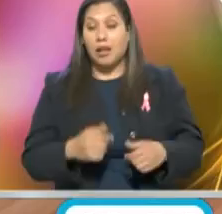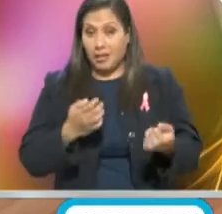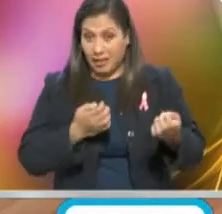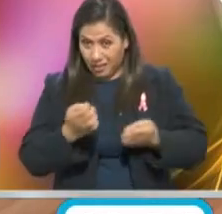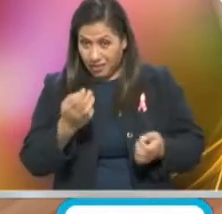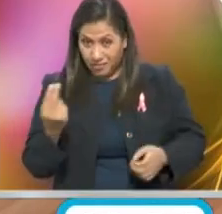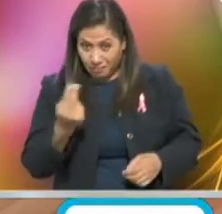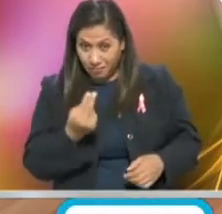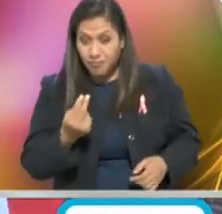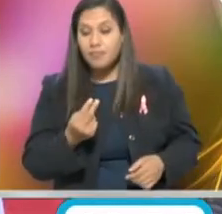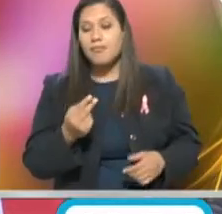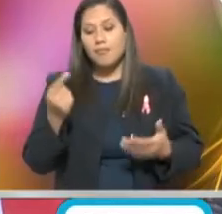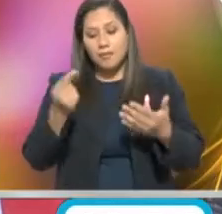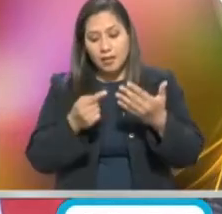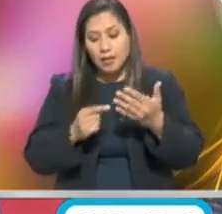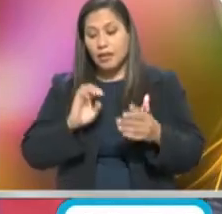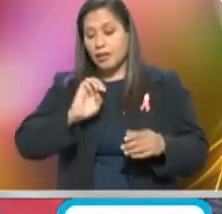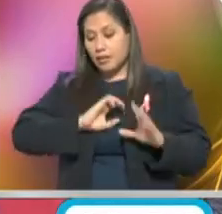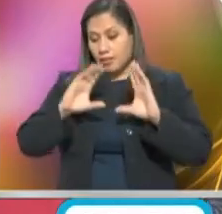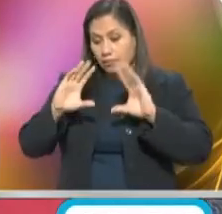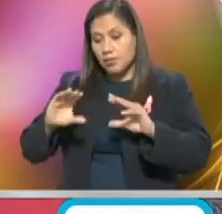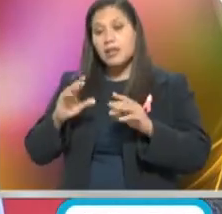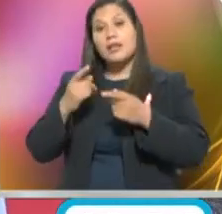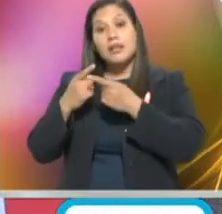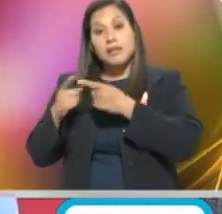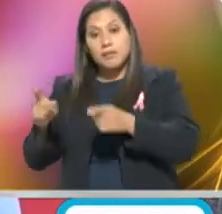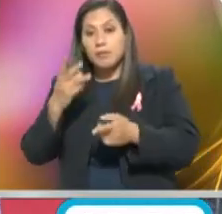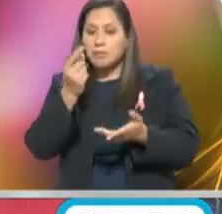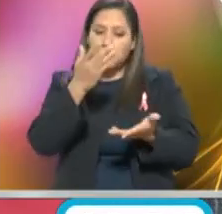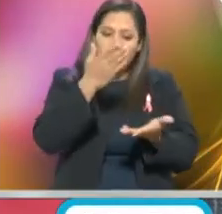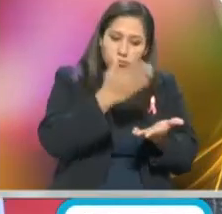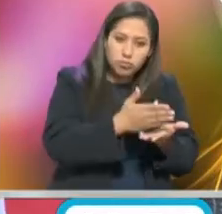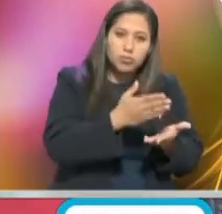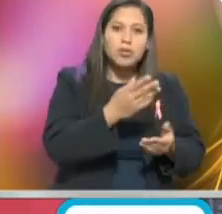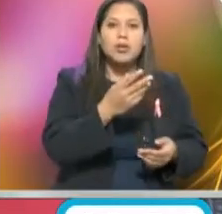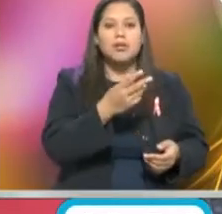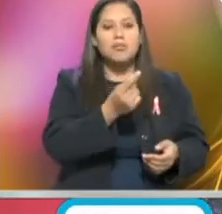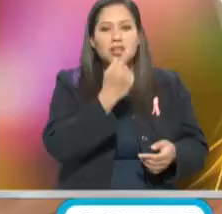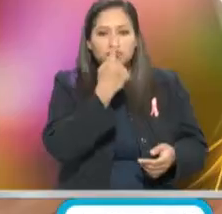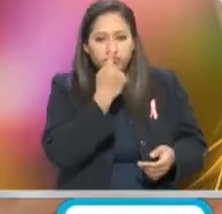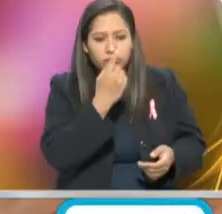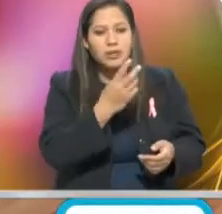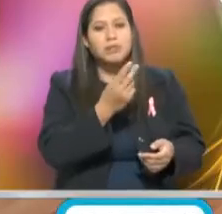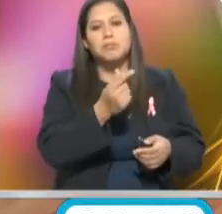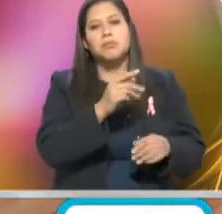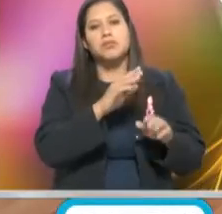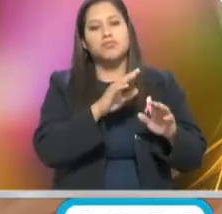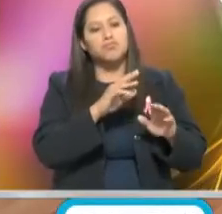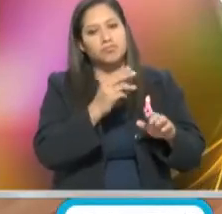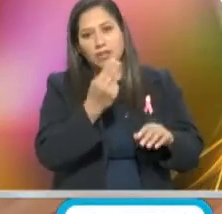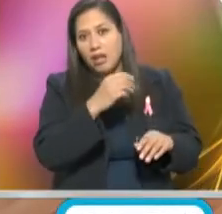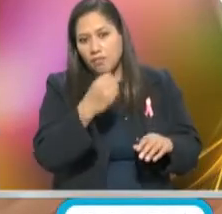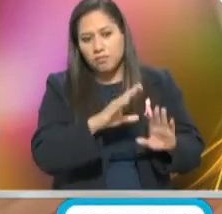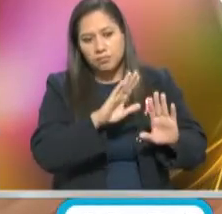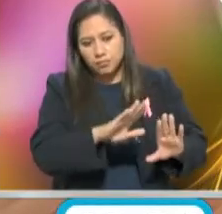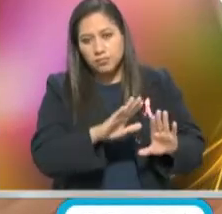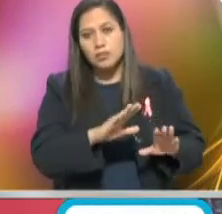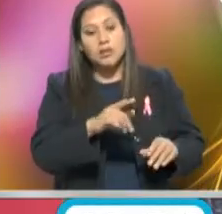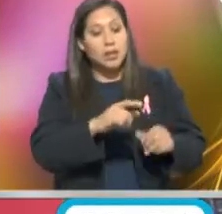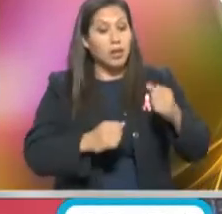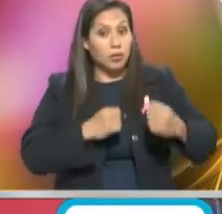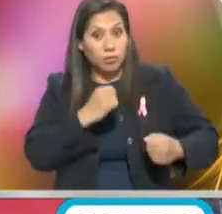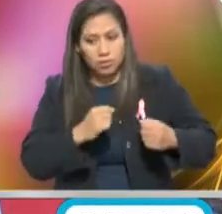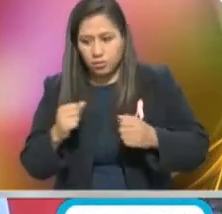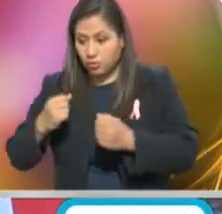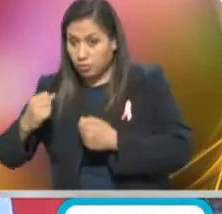ejercicio, las dinámicas de entrenamiento son distintas a los perros que son chiquitos, que son sedentarios, ¿no? No lo haces correr el